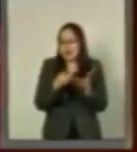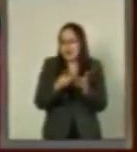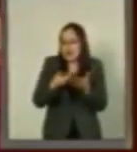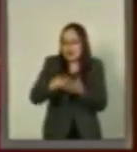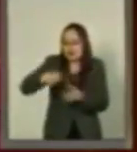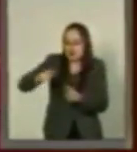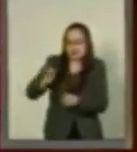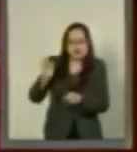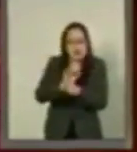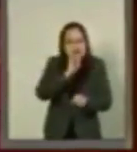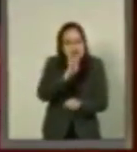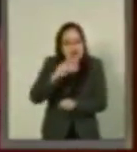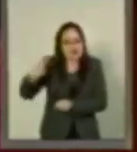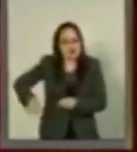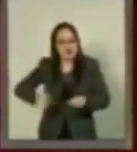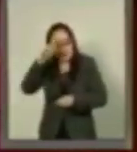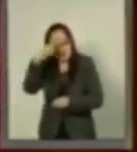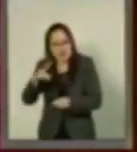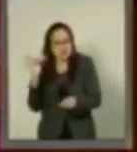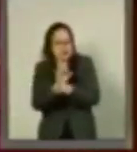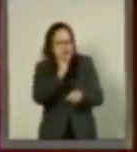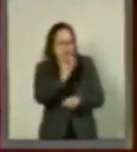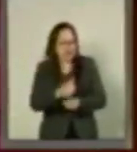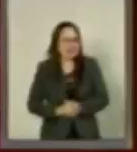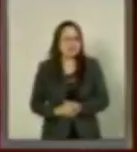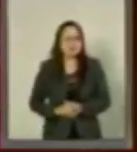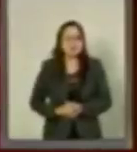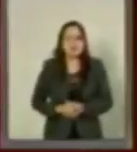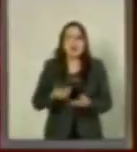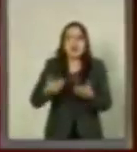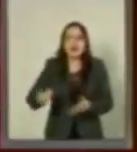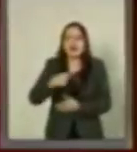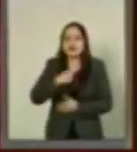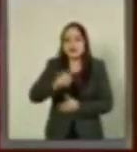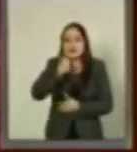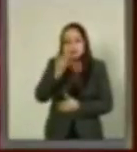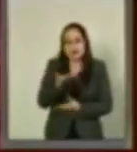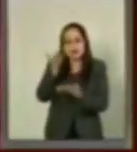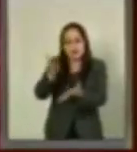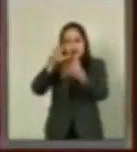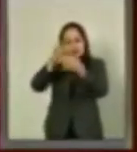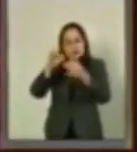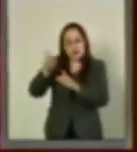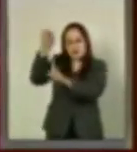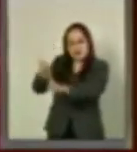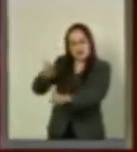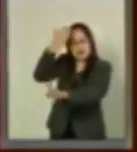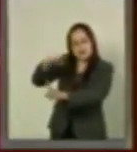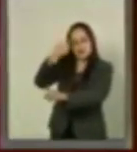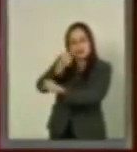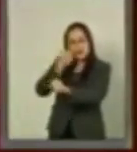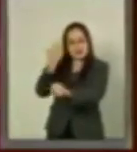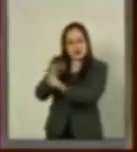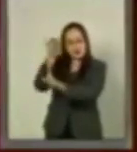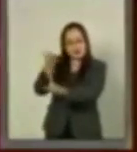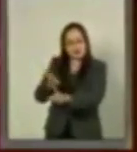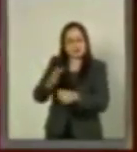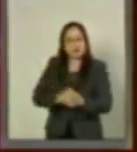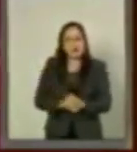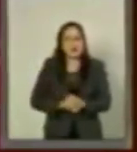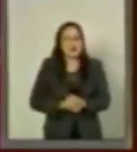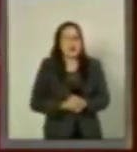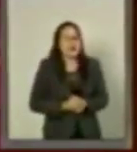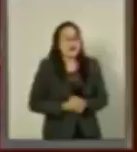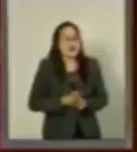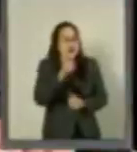en esta desprotección del Estado mexicano. Yo quiero decirle a usted, señor secretario, porque me